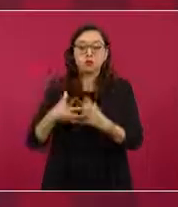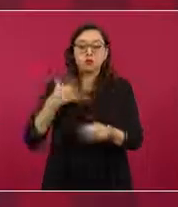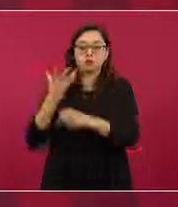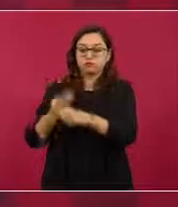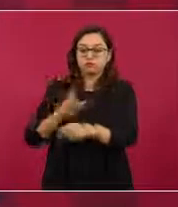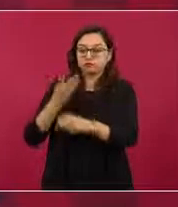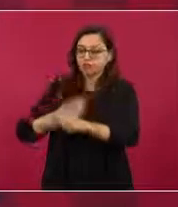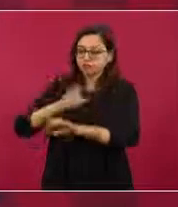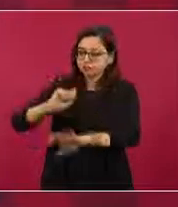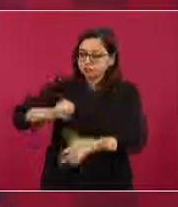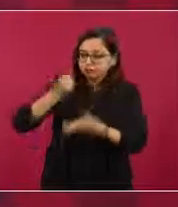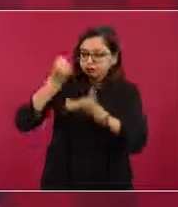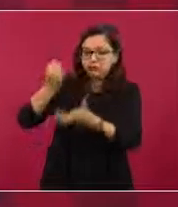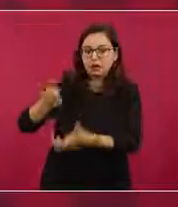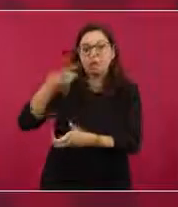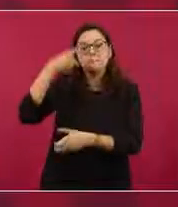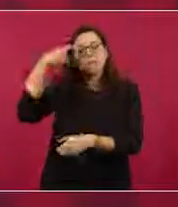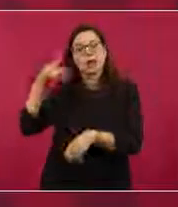en ampliar